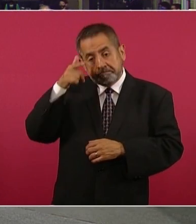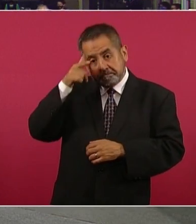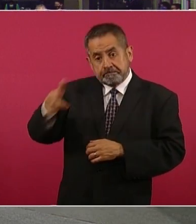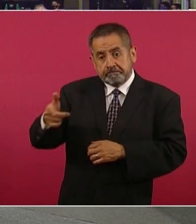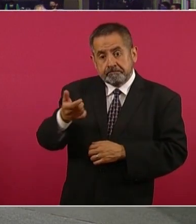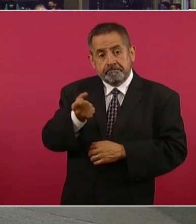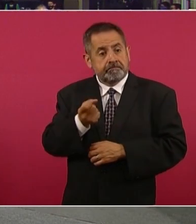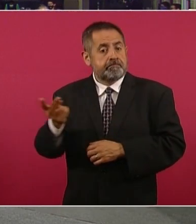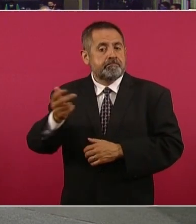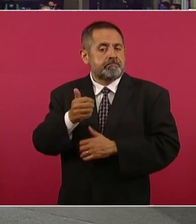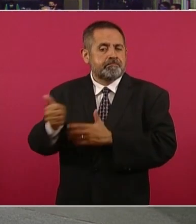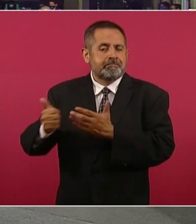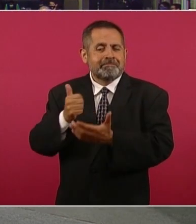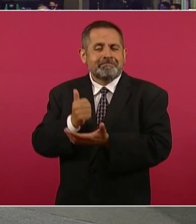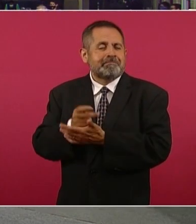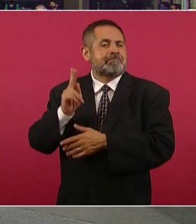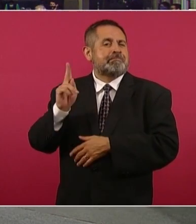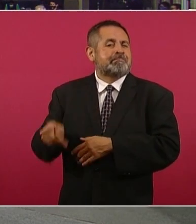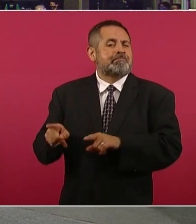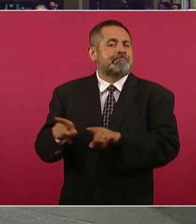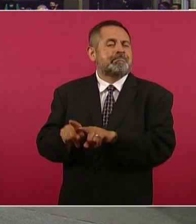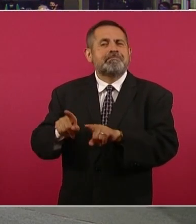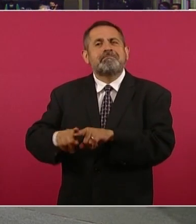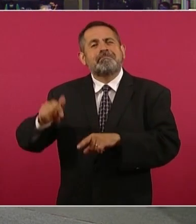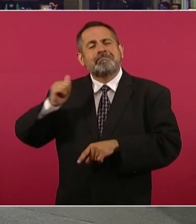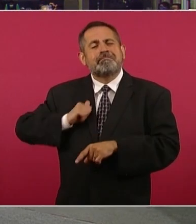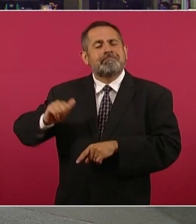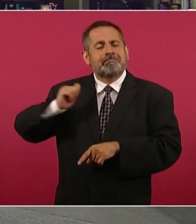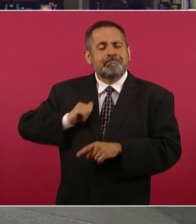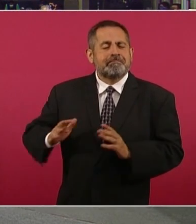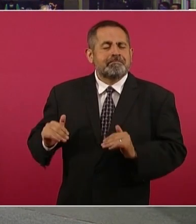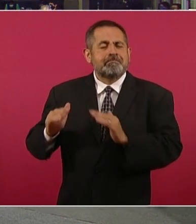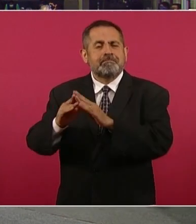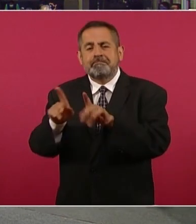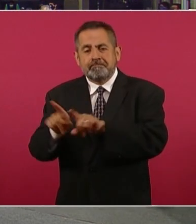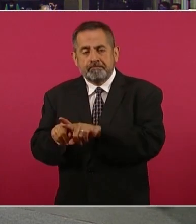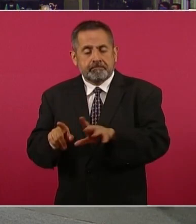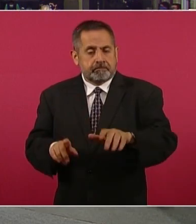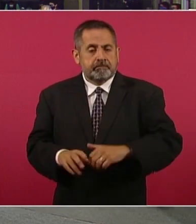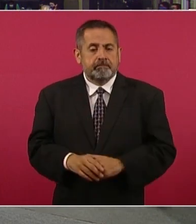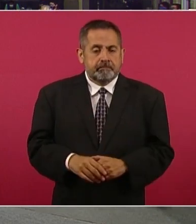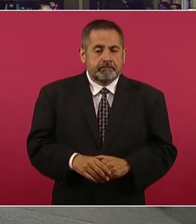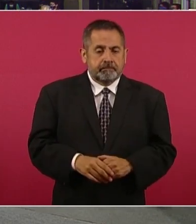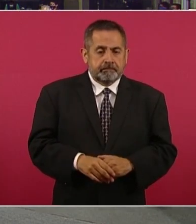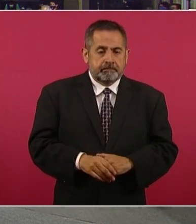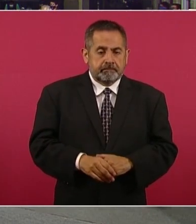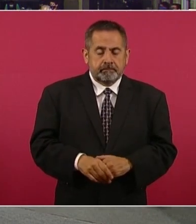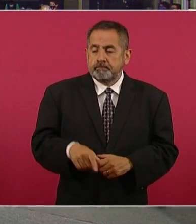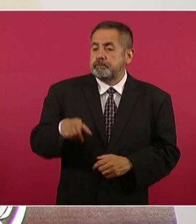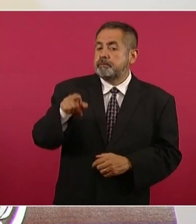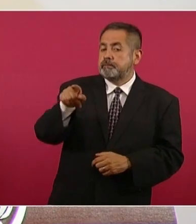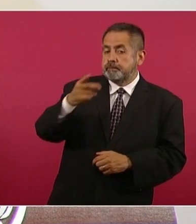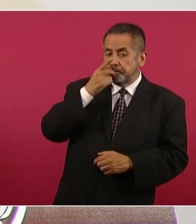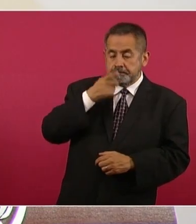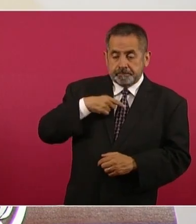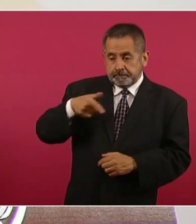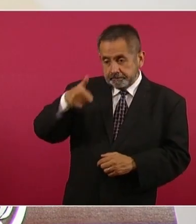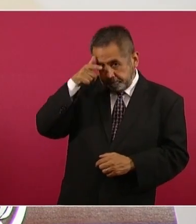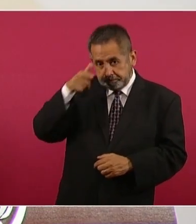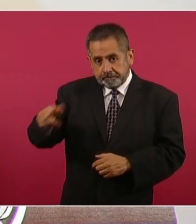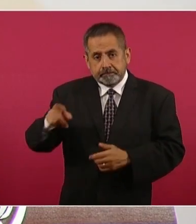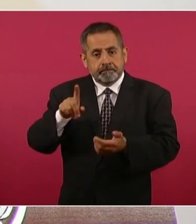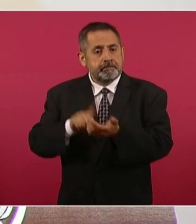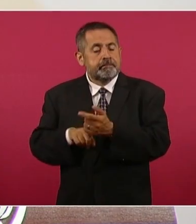Una ciudad parecida a lo que ya se tiene conocido. El que usted dice es un hallazgo que apareció en